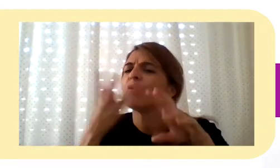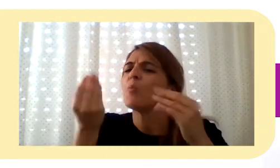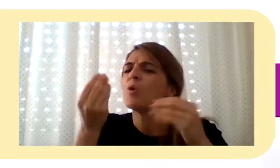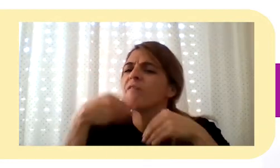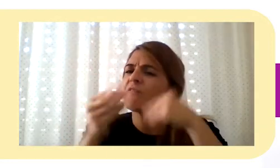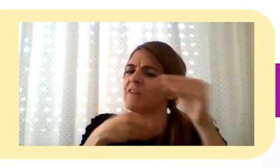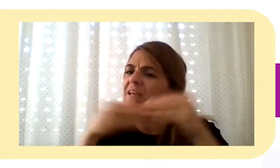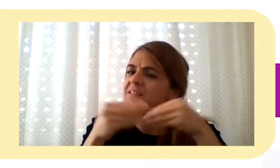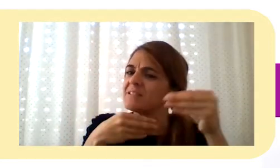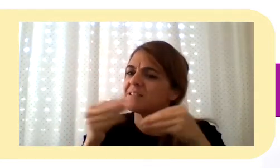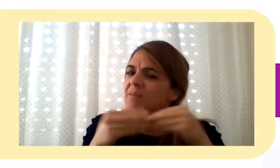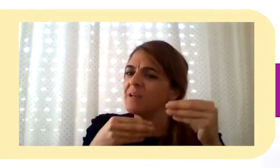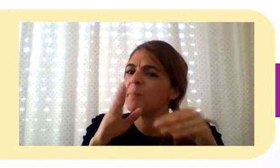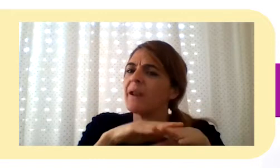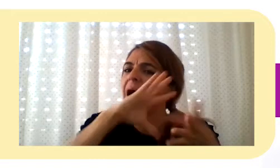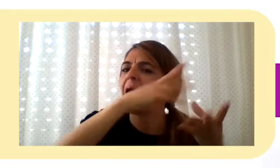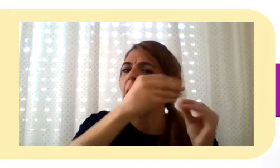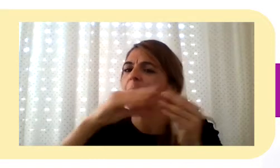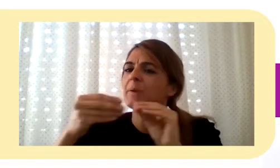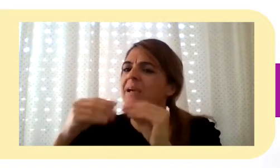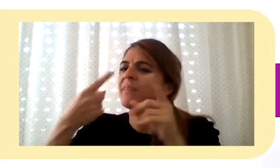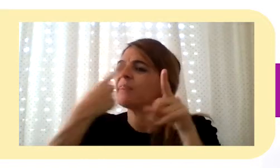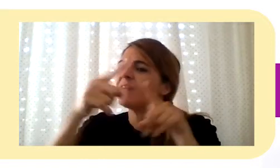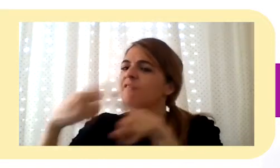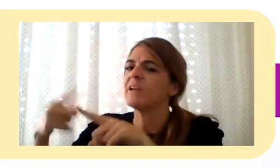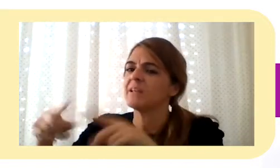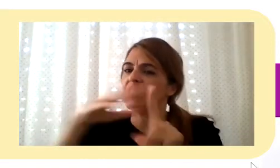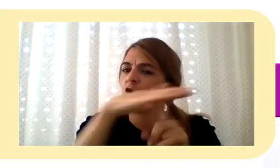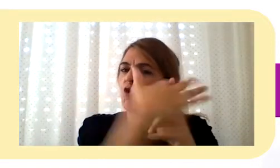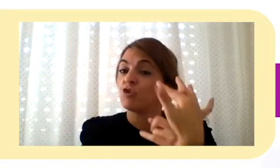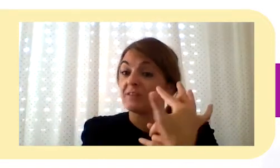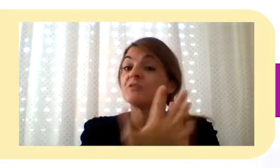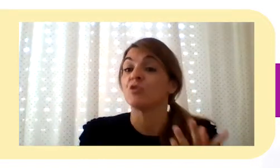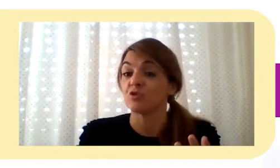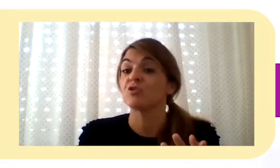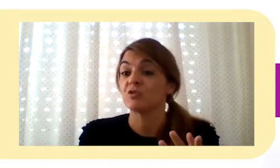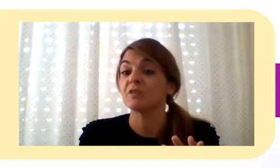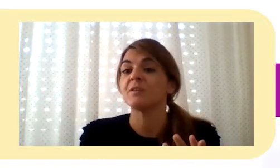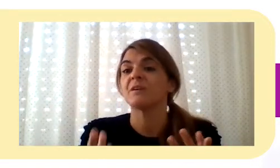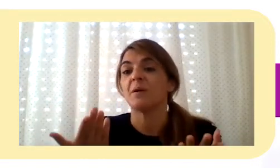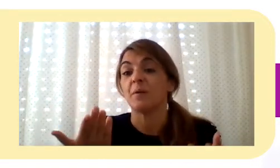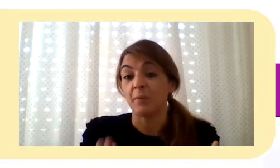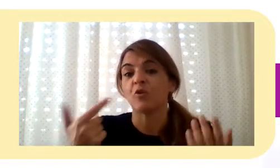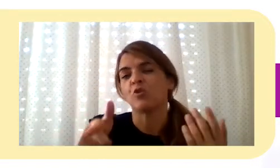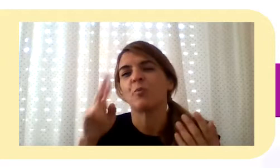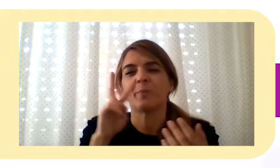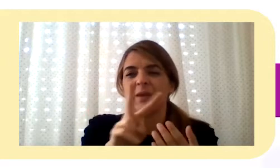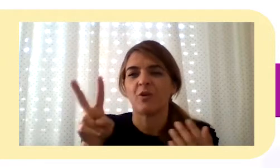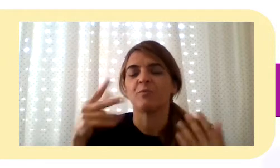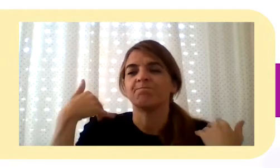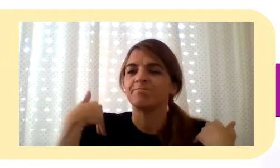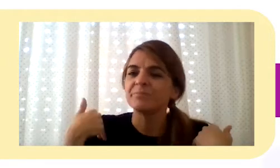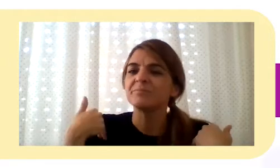para aplicarla a muchos contextos. Pero claro, yo le veo una crítica, que es que vuelca la responsabilidad en la